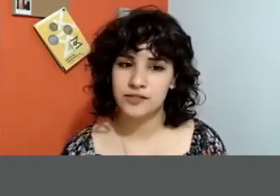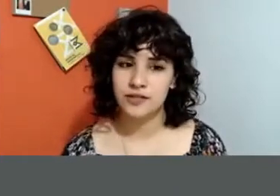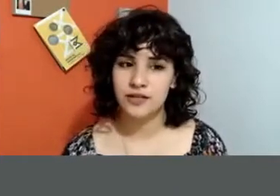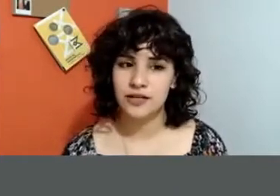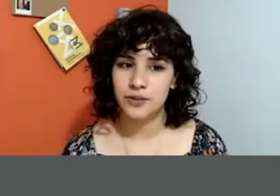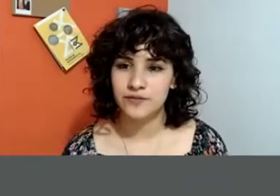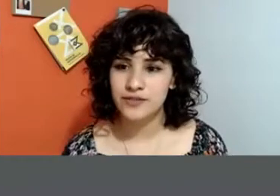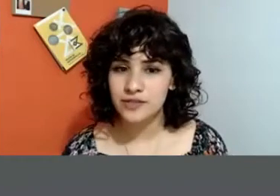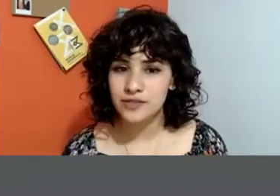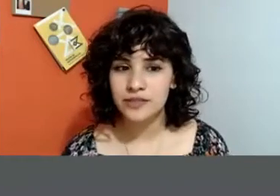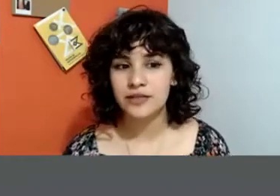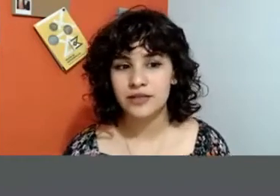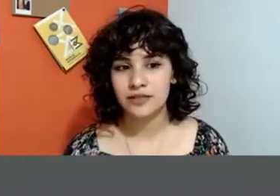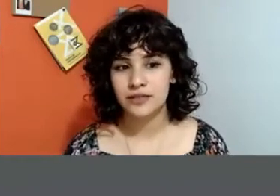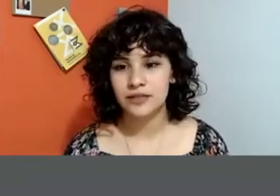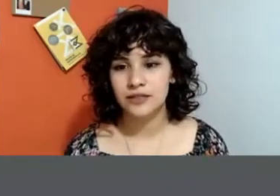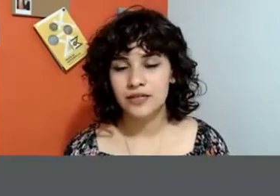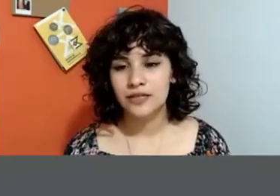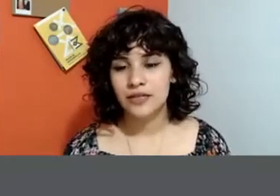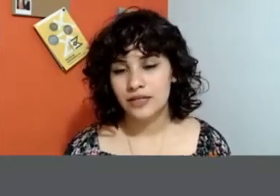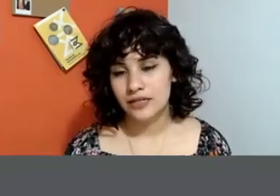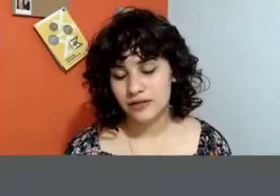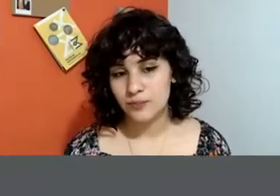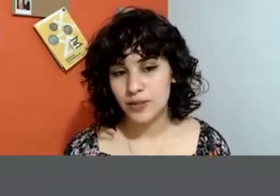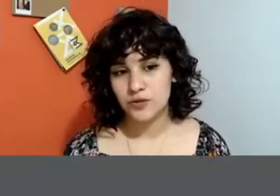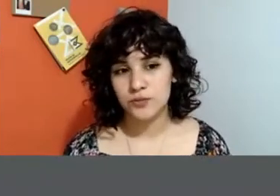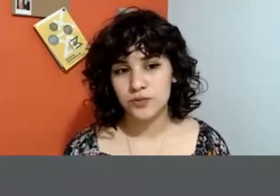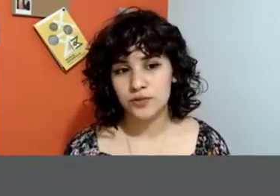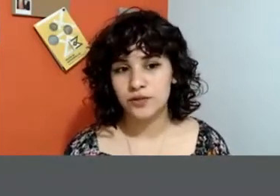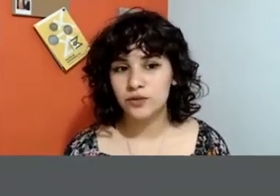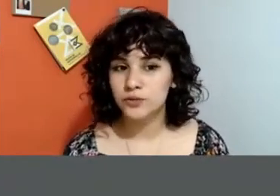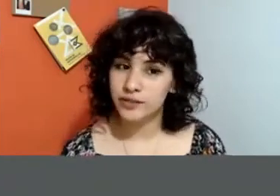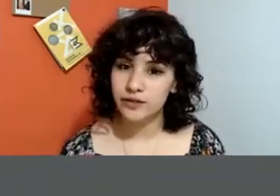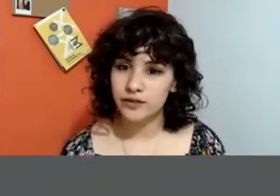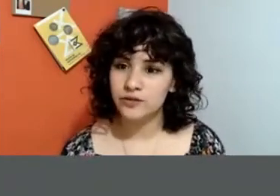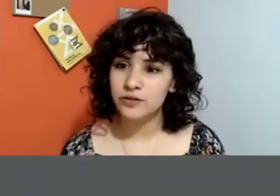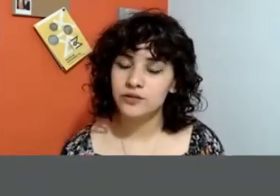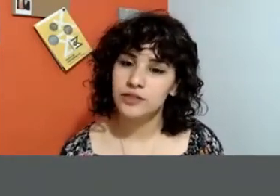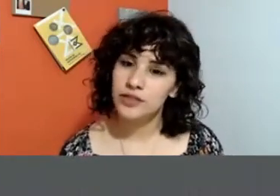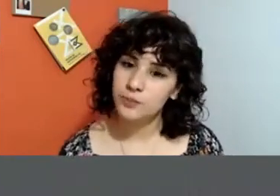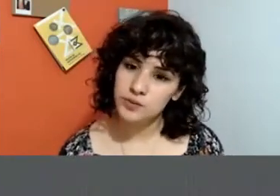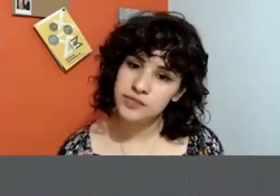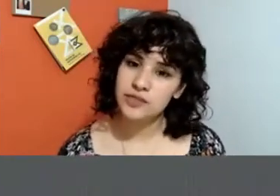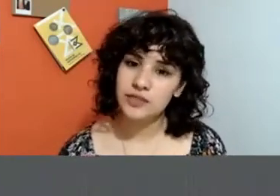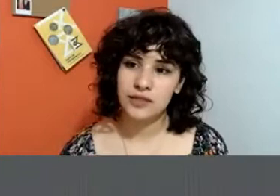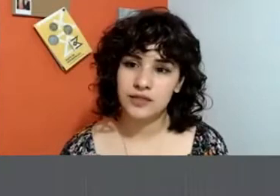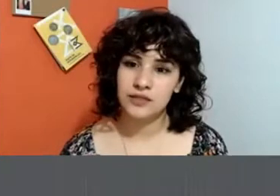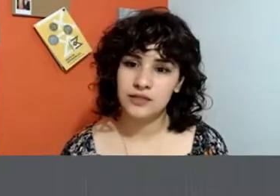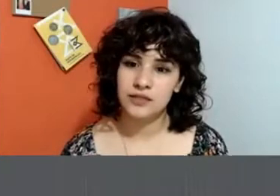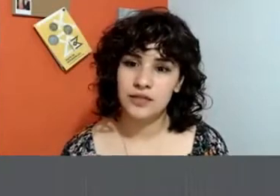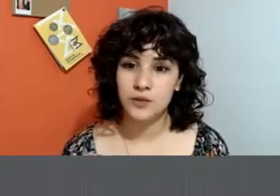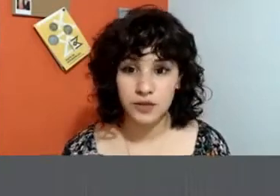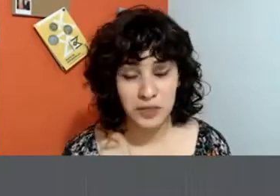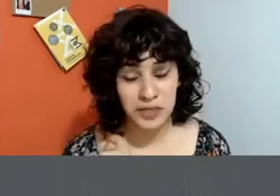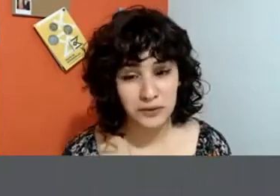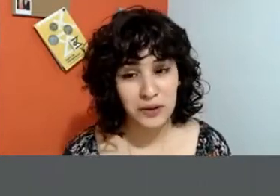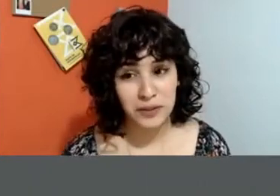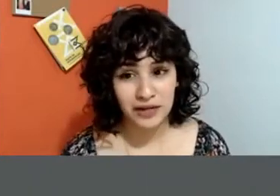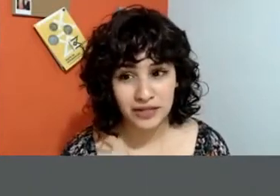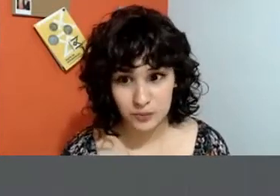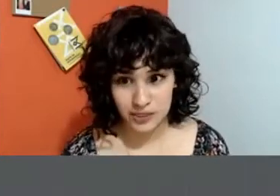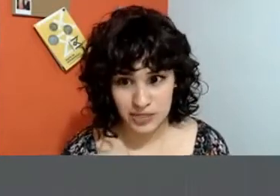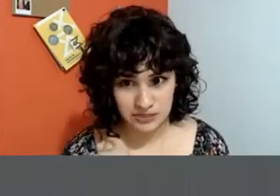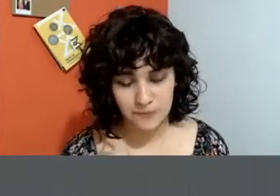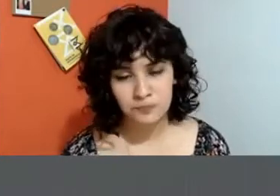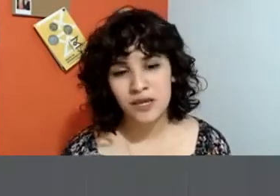viene a ser la previsita, el espacio que hemos denominado durante el recorrido, y la postvisita, que la hemos denominado